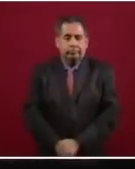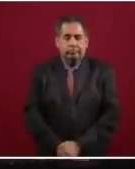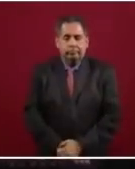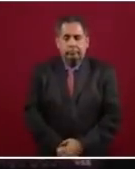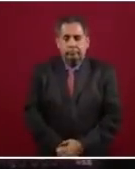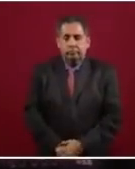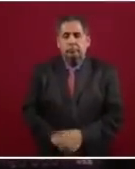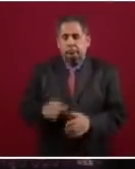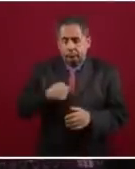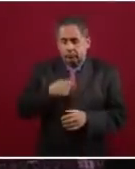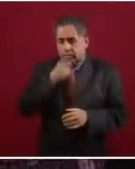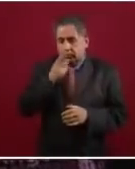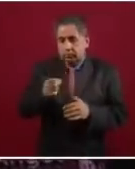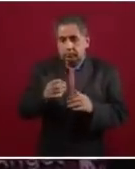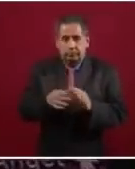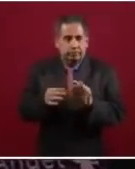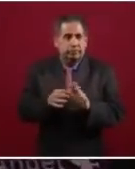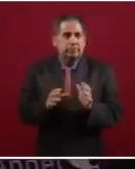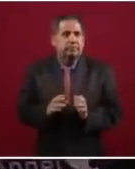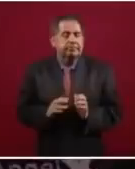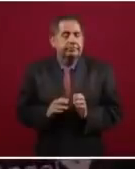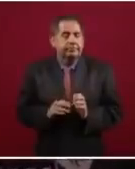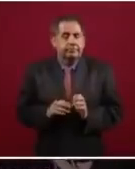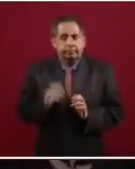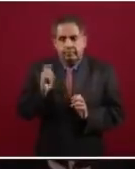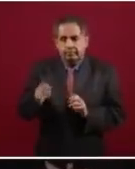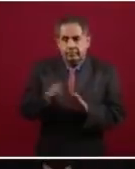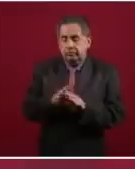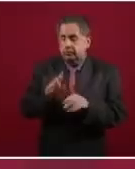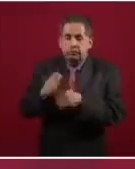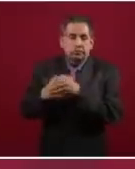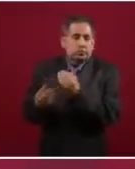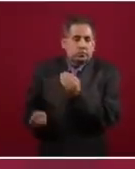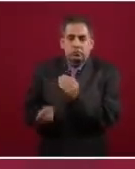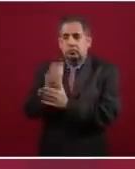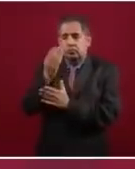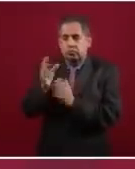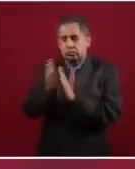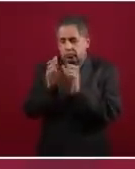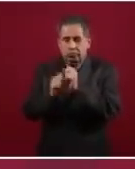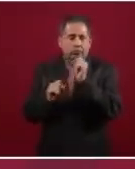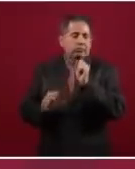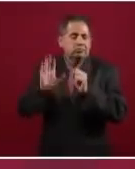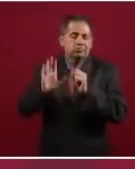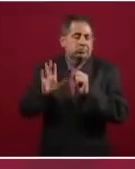porque yo sostengo que es como una nueva constitución.